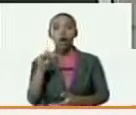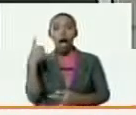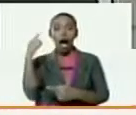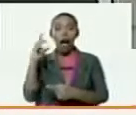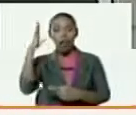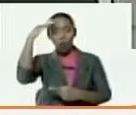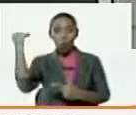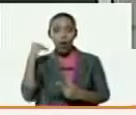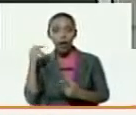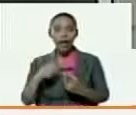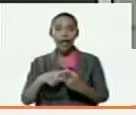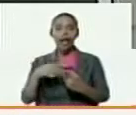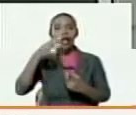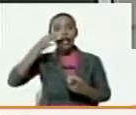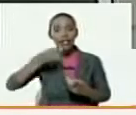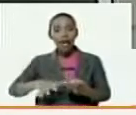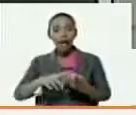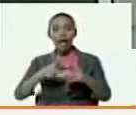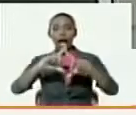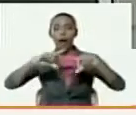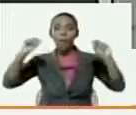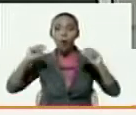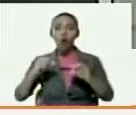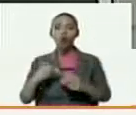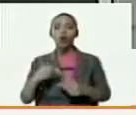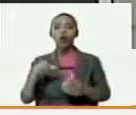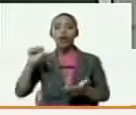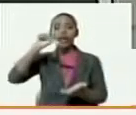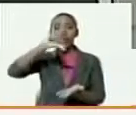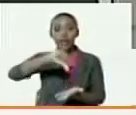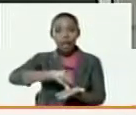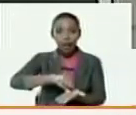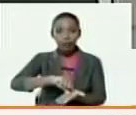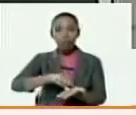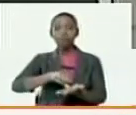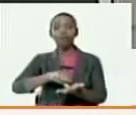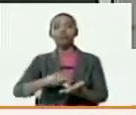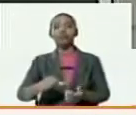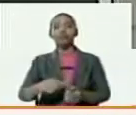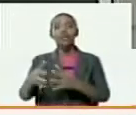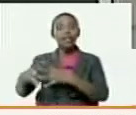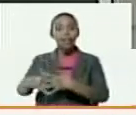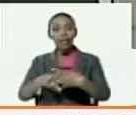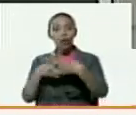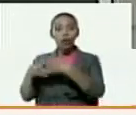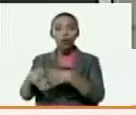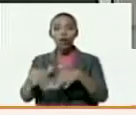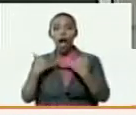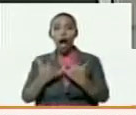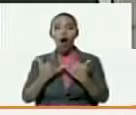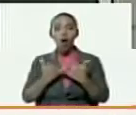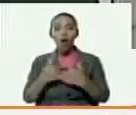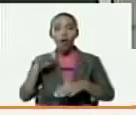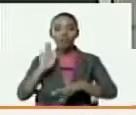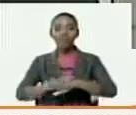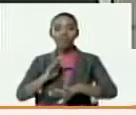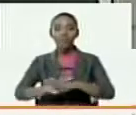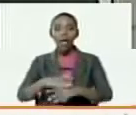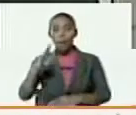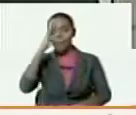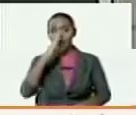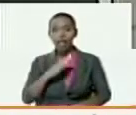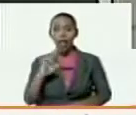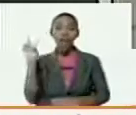italia japón irán singapur eeuu y bueno y ahora tenemos un caso en brasil en